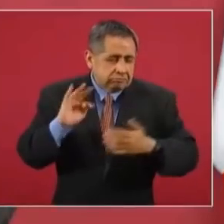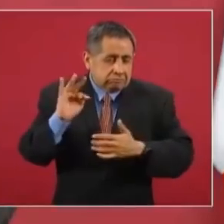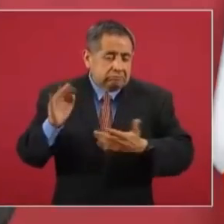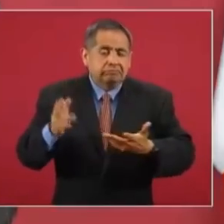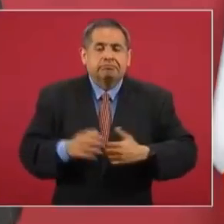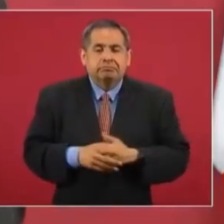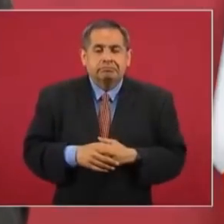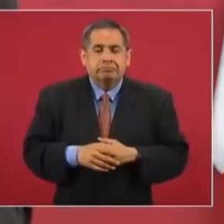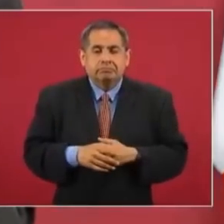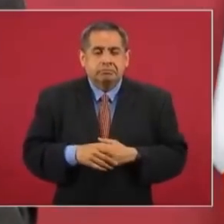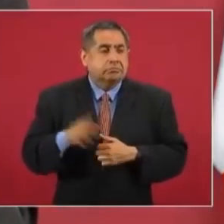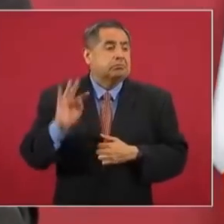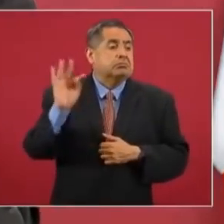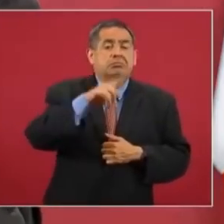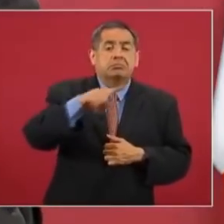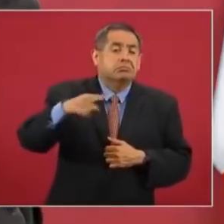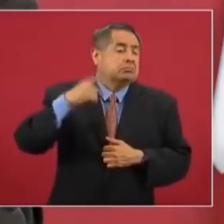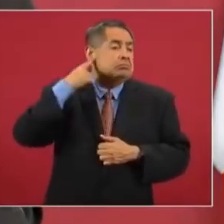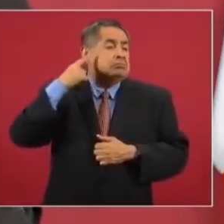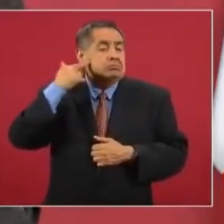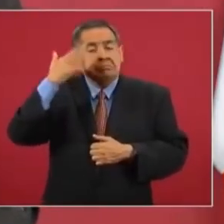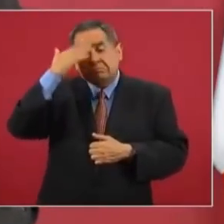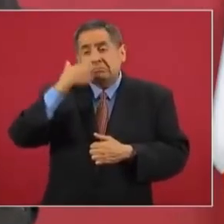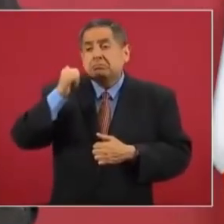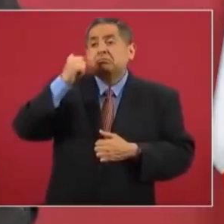¿Sí? ¿Supieron ustedes de que?